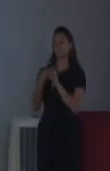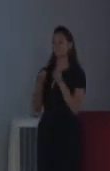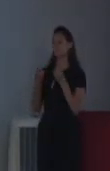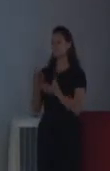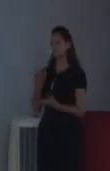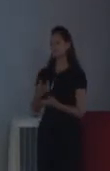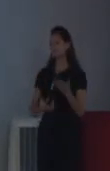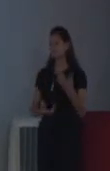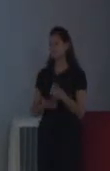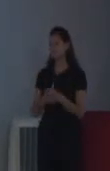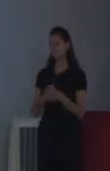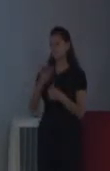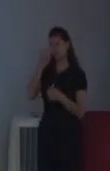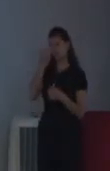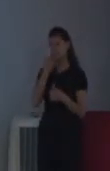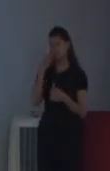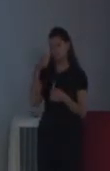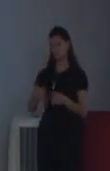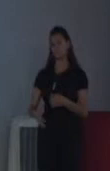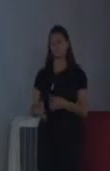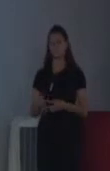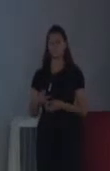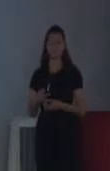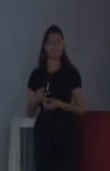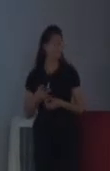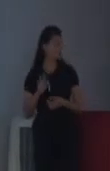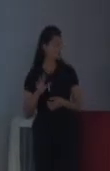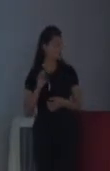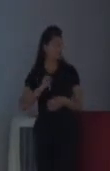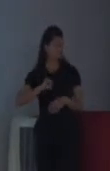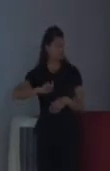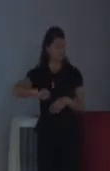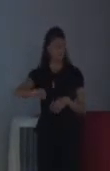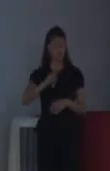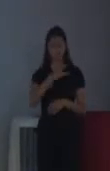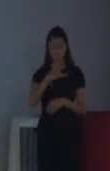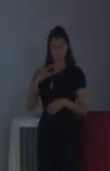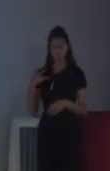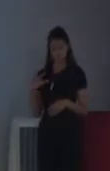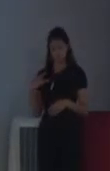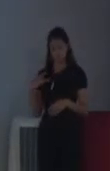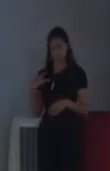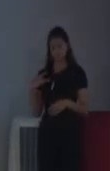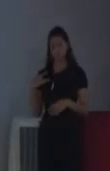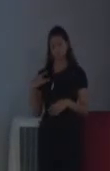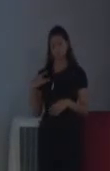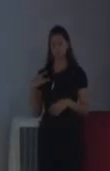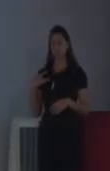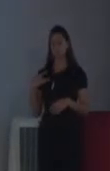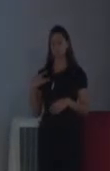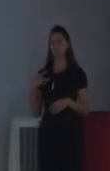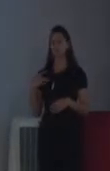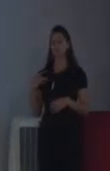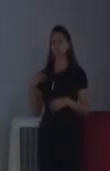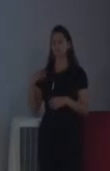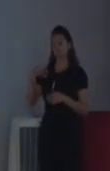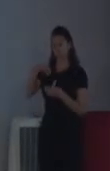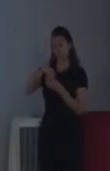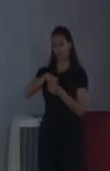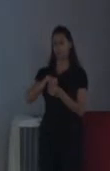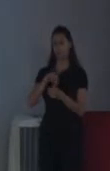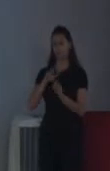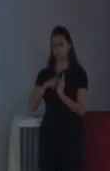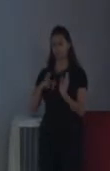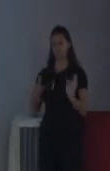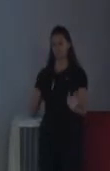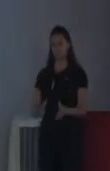dando? ¿Sí? Porque si bien es cierto, el derecho a la salud está arreglado dentro de la